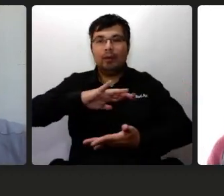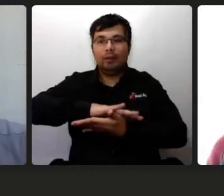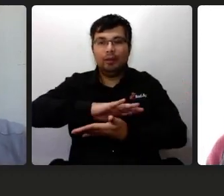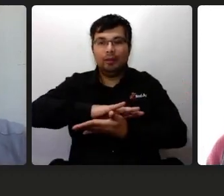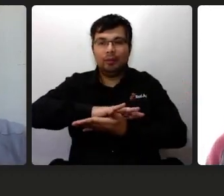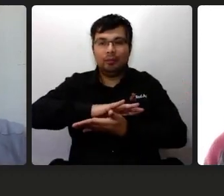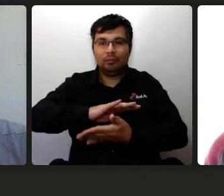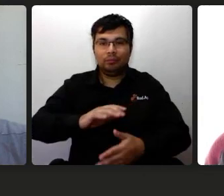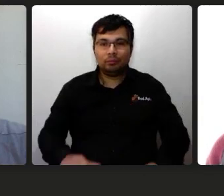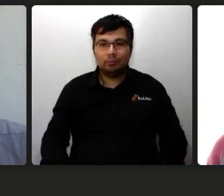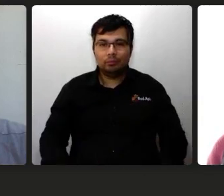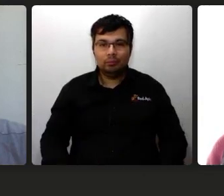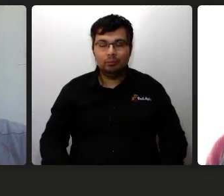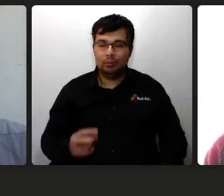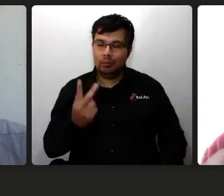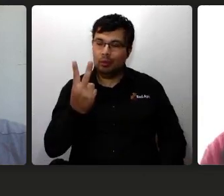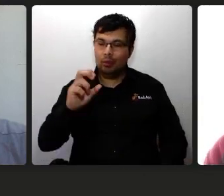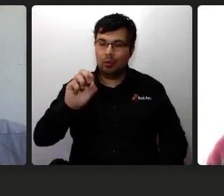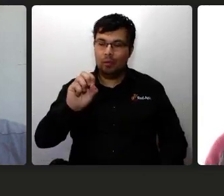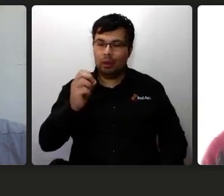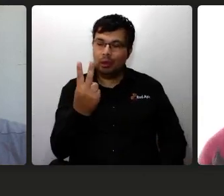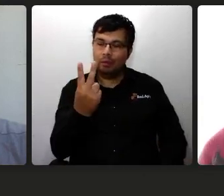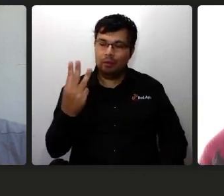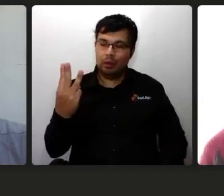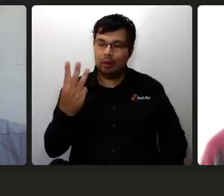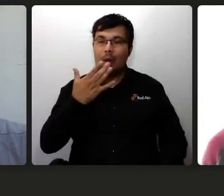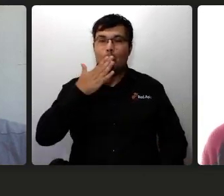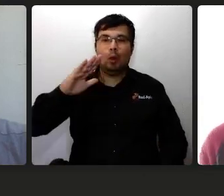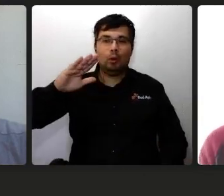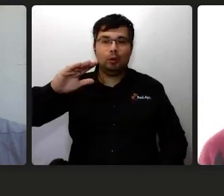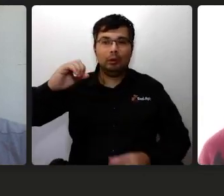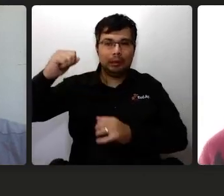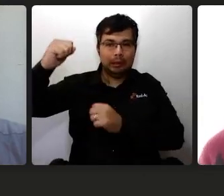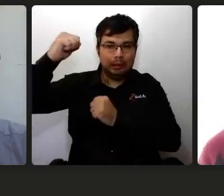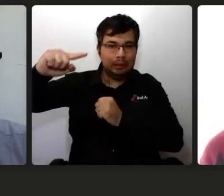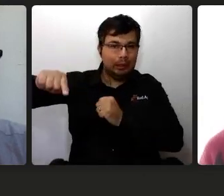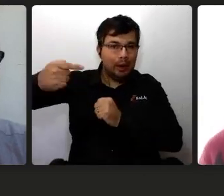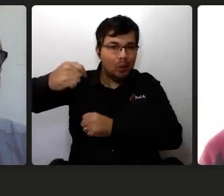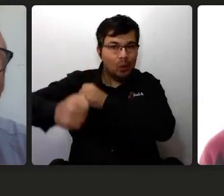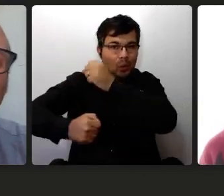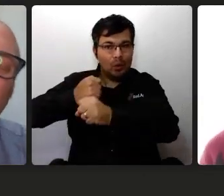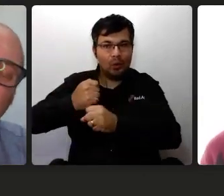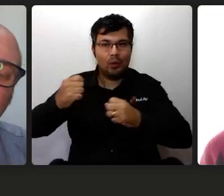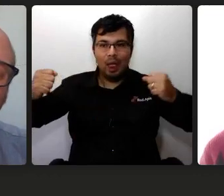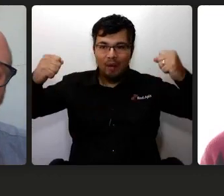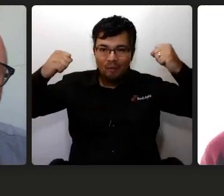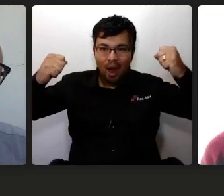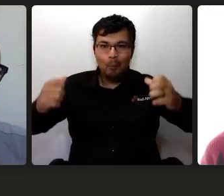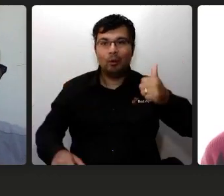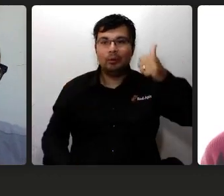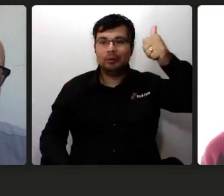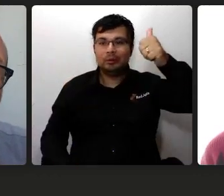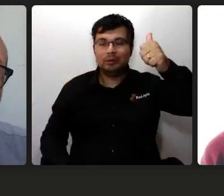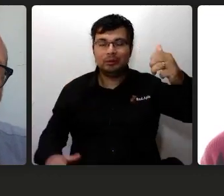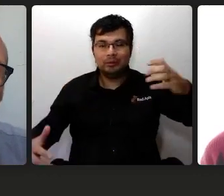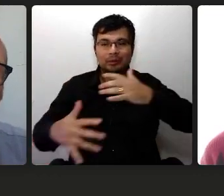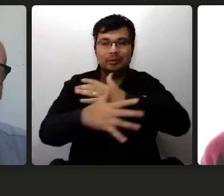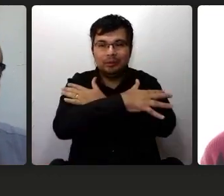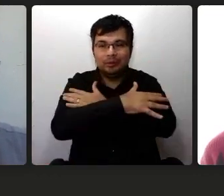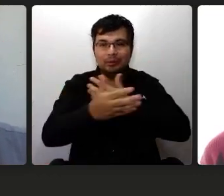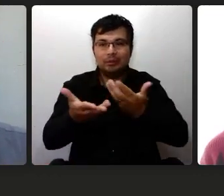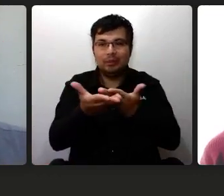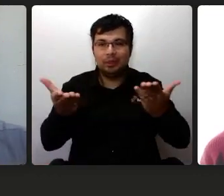bueno, por un 2023 mejor, un tremendo vamos, 2023. Vamos con todo, un gran abrazo, Magdalena, que te vaya muy, muy